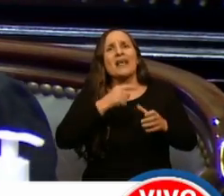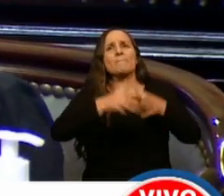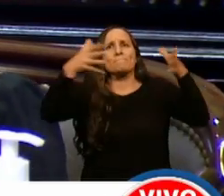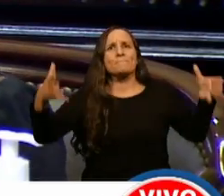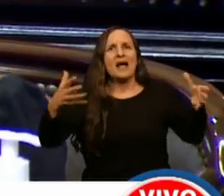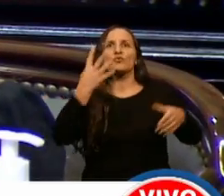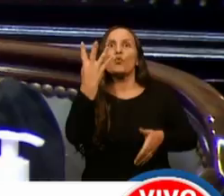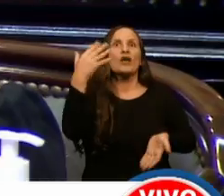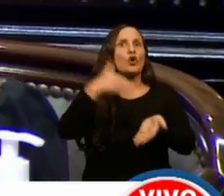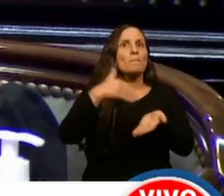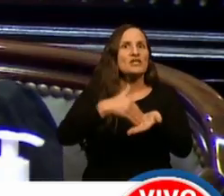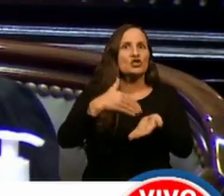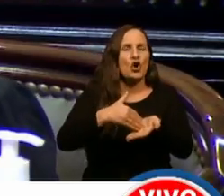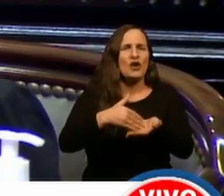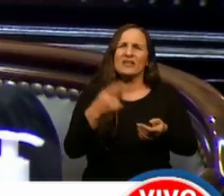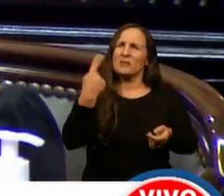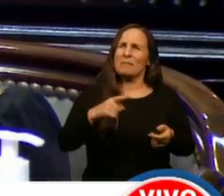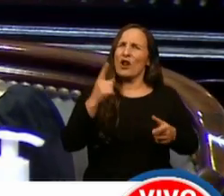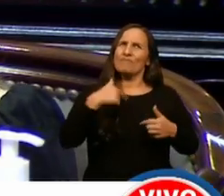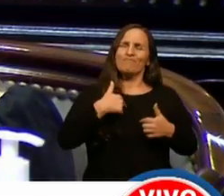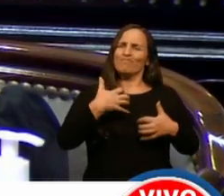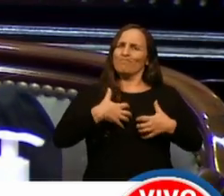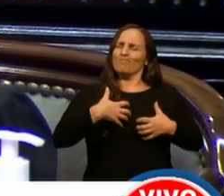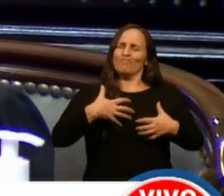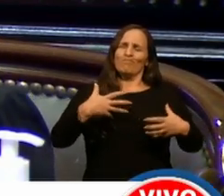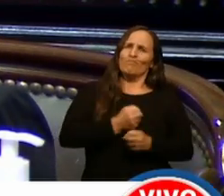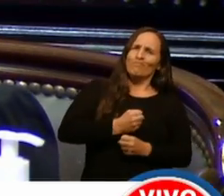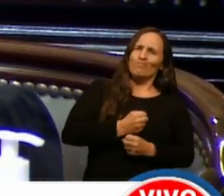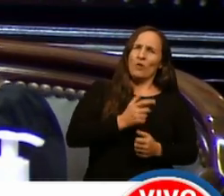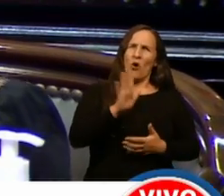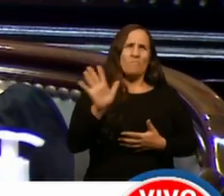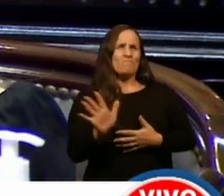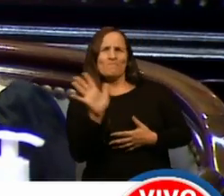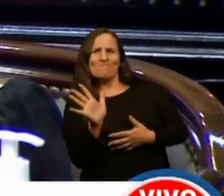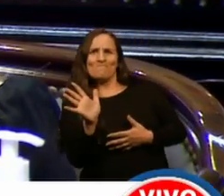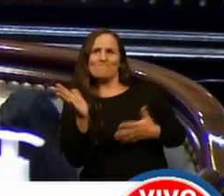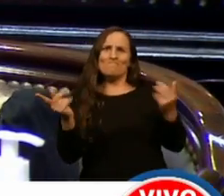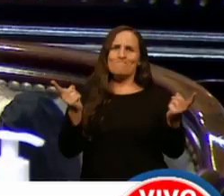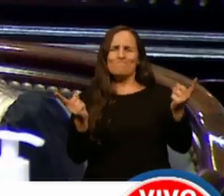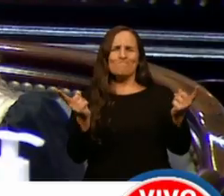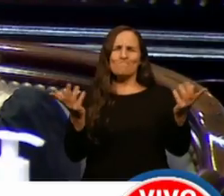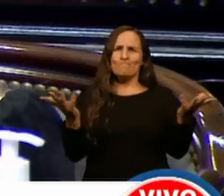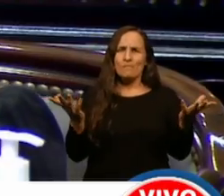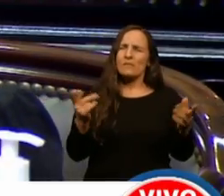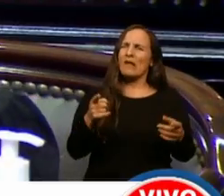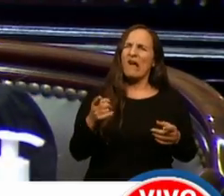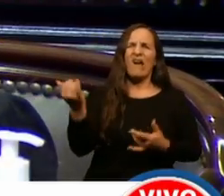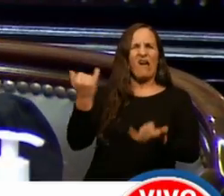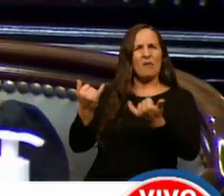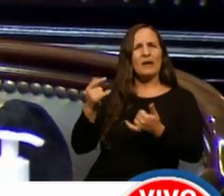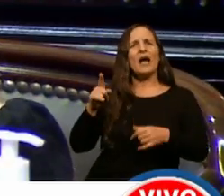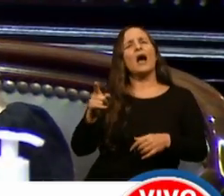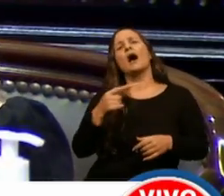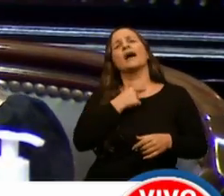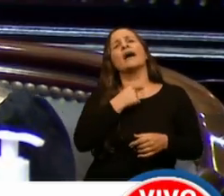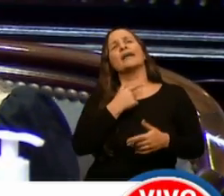pero lo que es más intrigante o lo que es más indignante según como uno de los intérpretes es que como explicaron recién nos quieren hacer creer que lo van